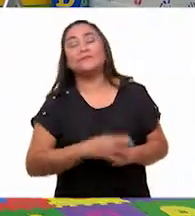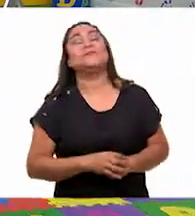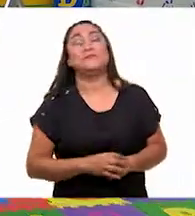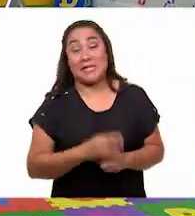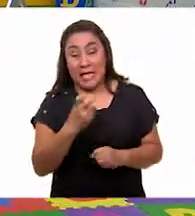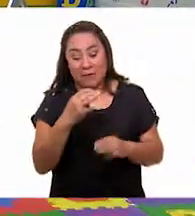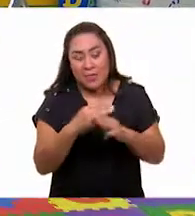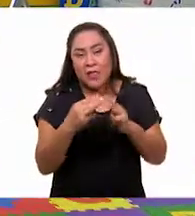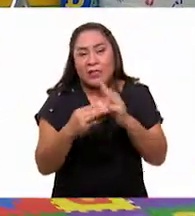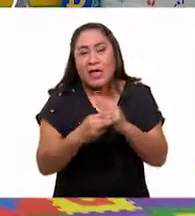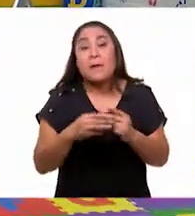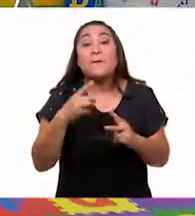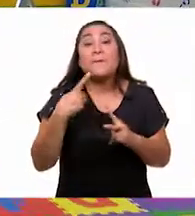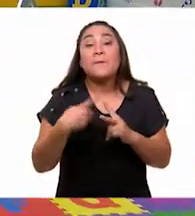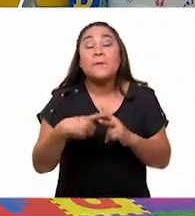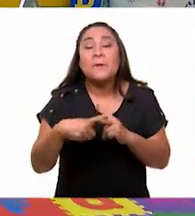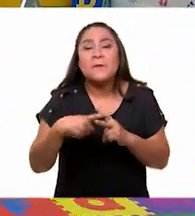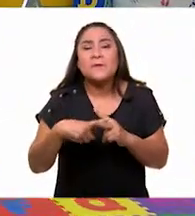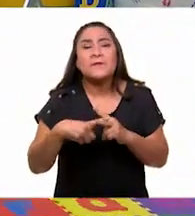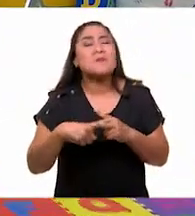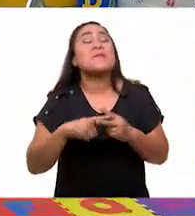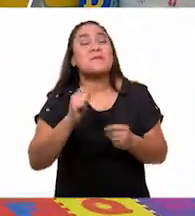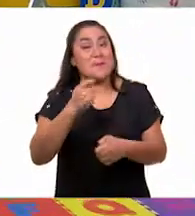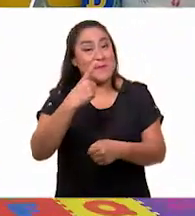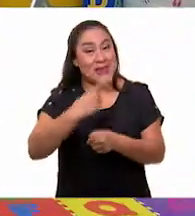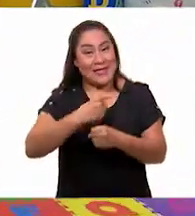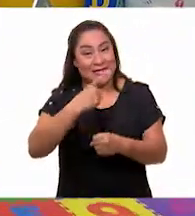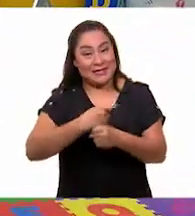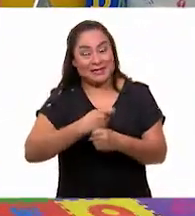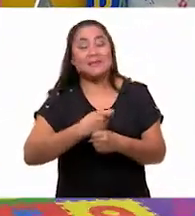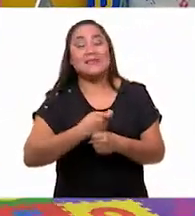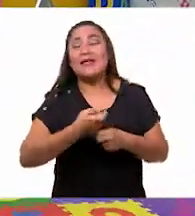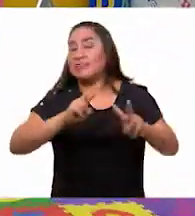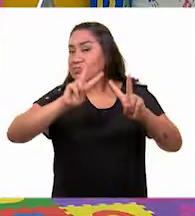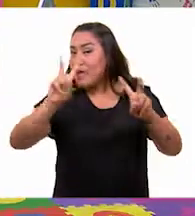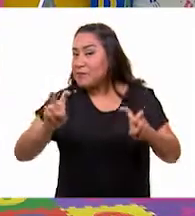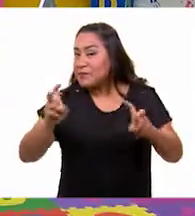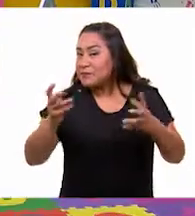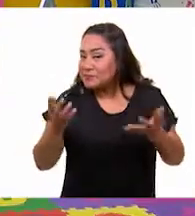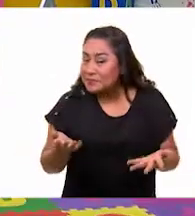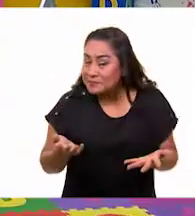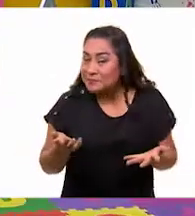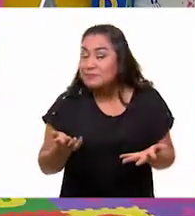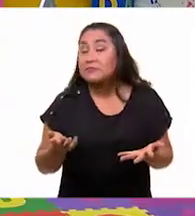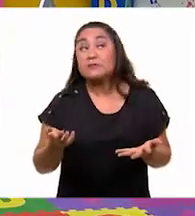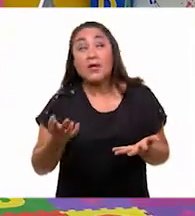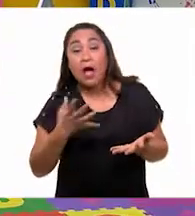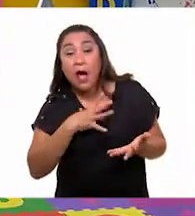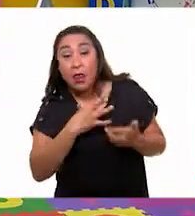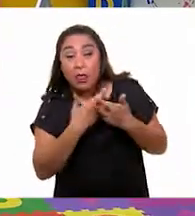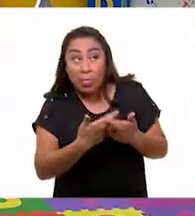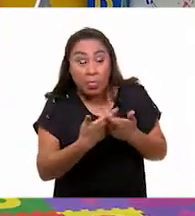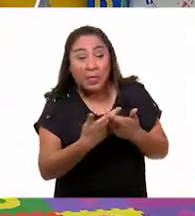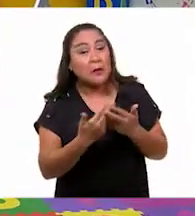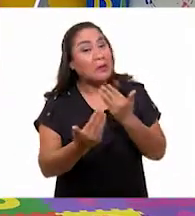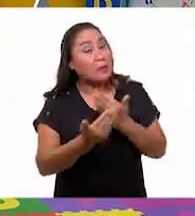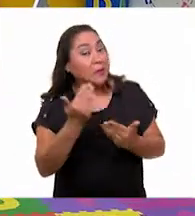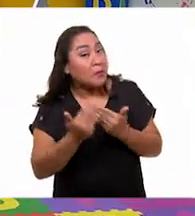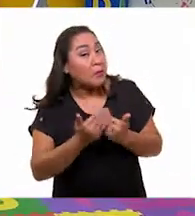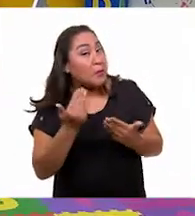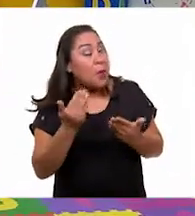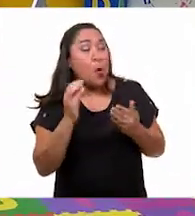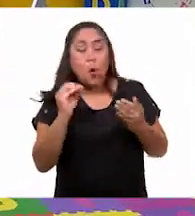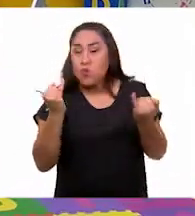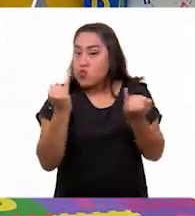la asignatura de matemáticas para primer grado. Y nuestro tema es ¿cabe más, cabe menos o la